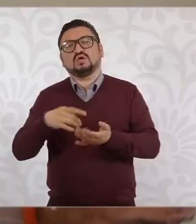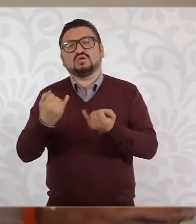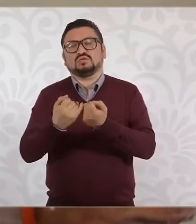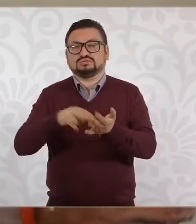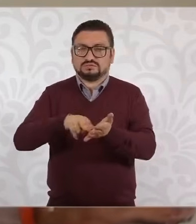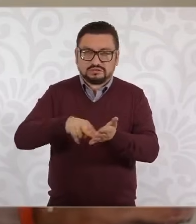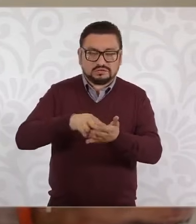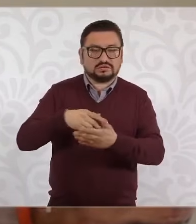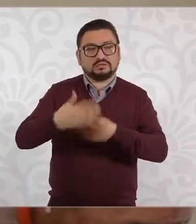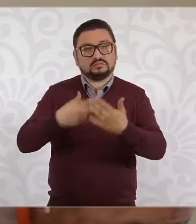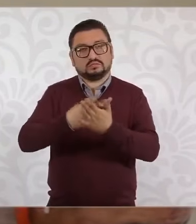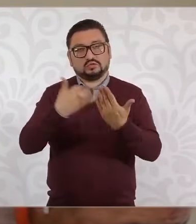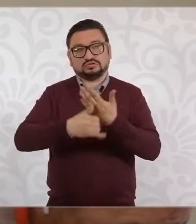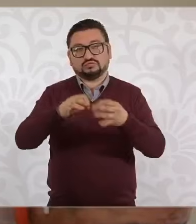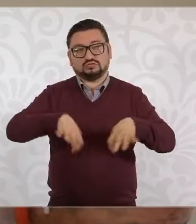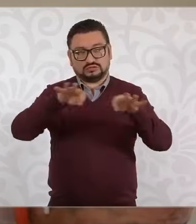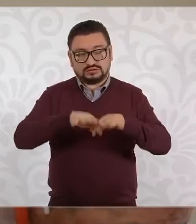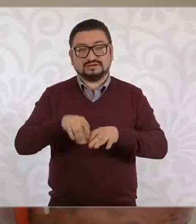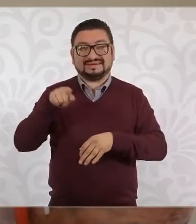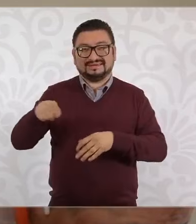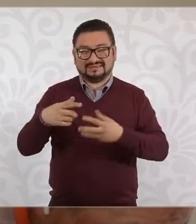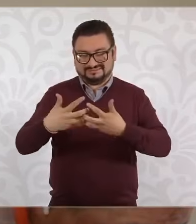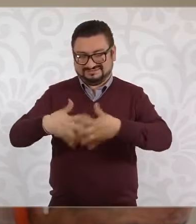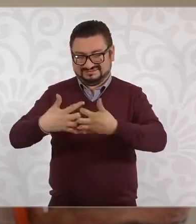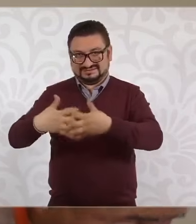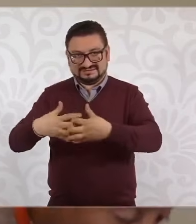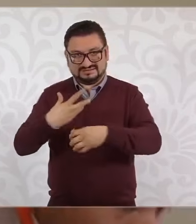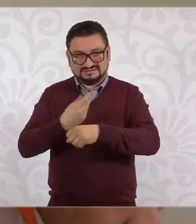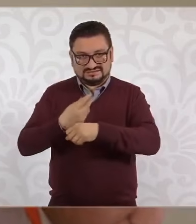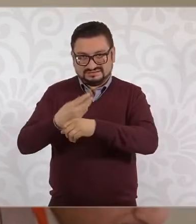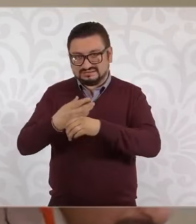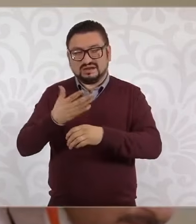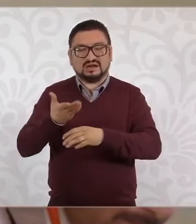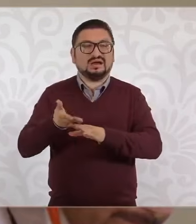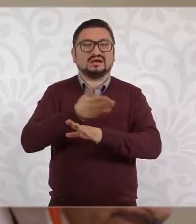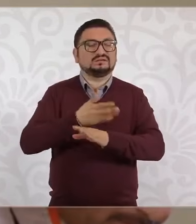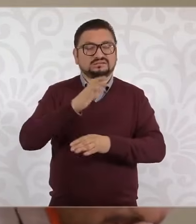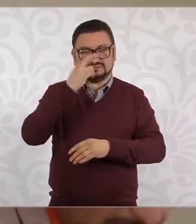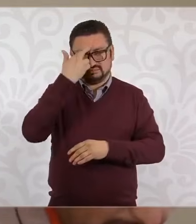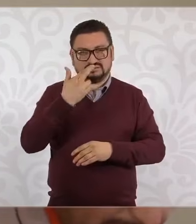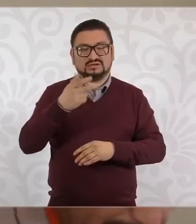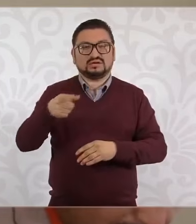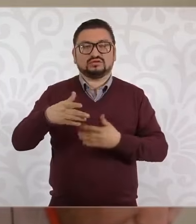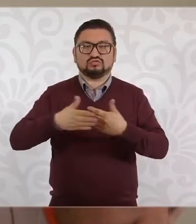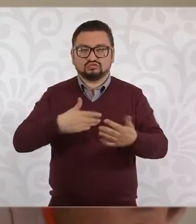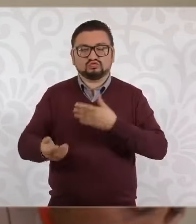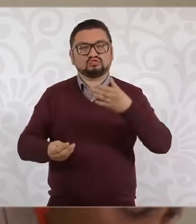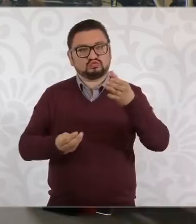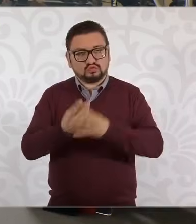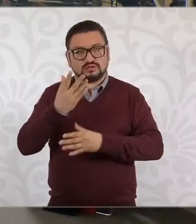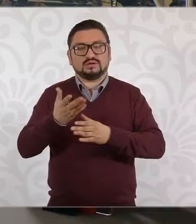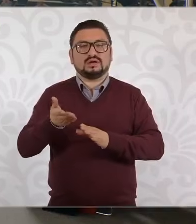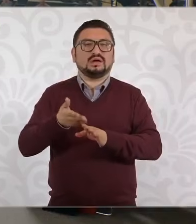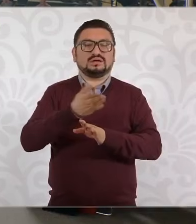para el desarrollo energético del país. Esta coquizadora forma parte de la iniciativa relacionada con la modernización que comenzó